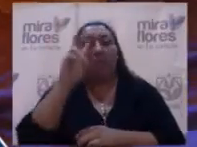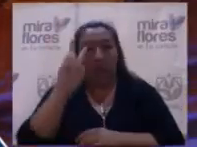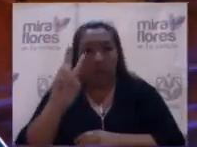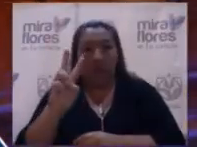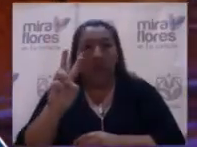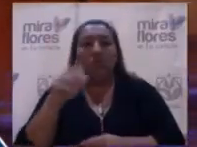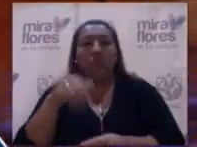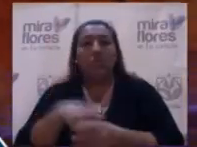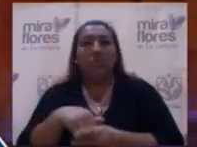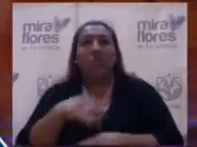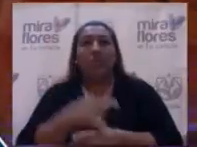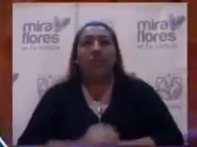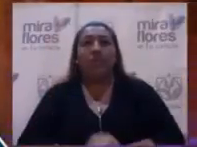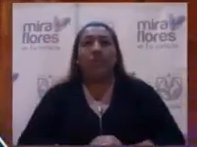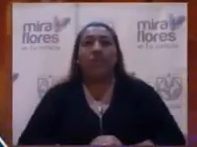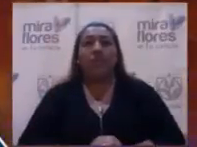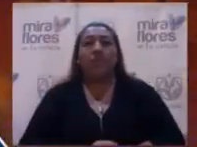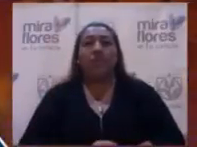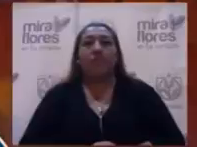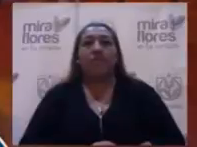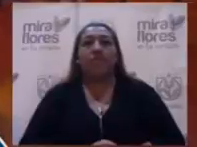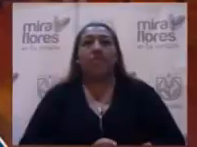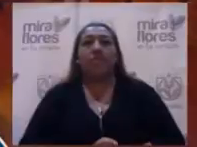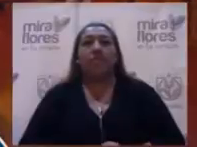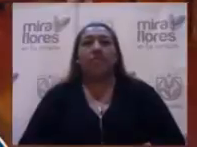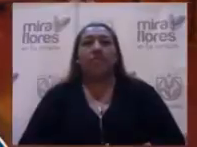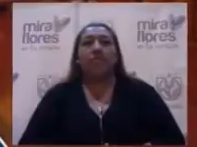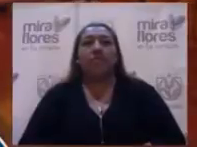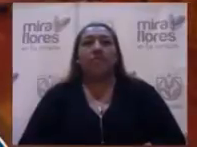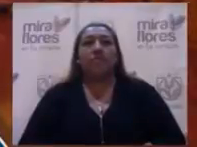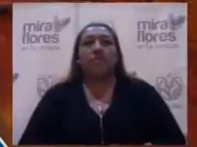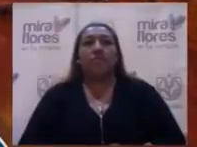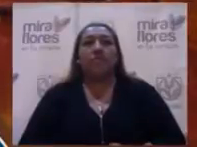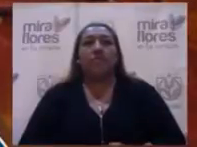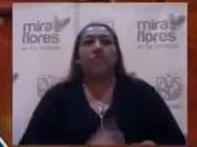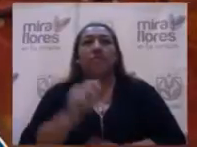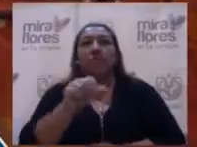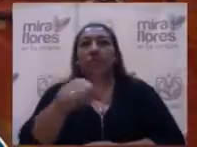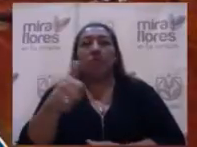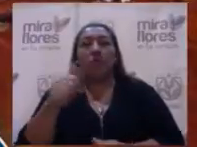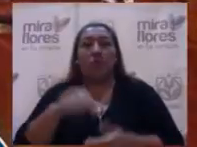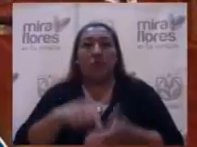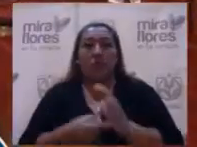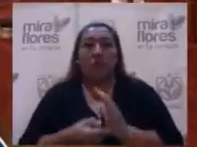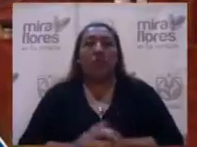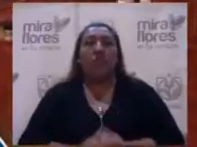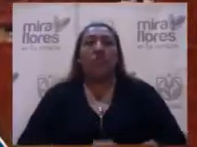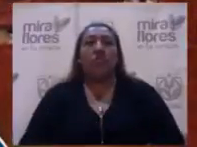Muy bien, perfecto. Mayoría con dos votos en contra. Muy bien, vamos al siguiente punto, por favor.